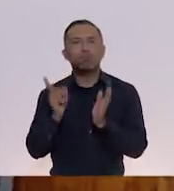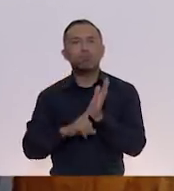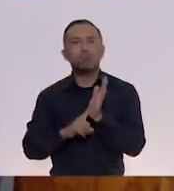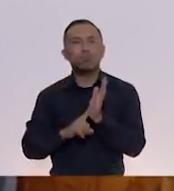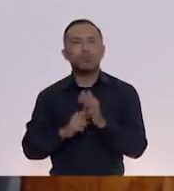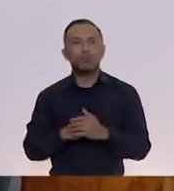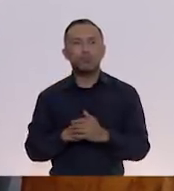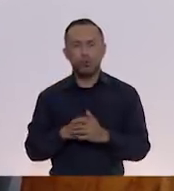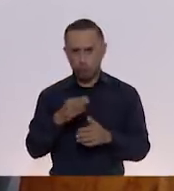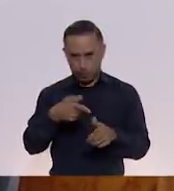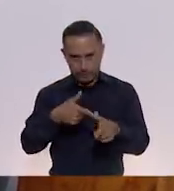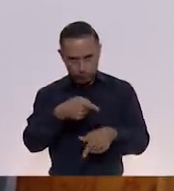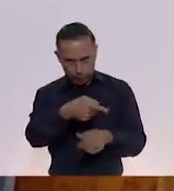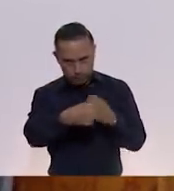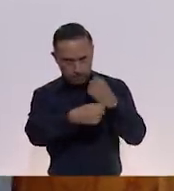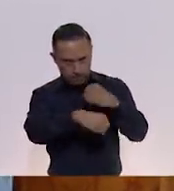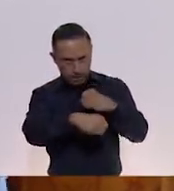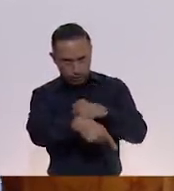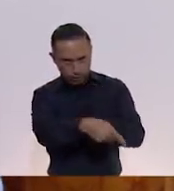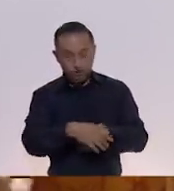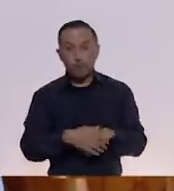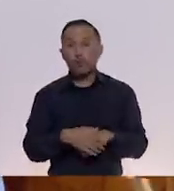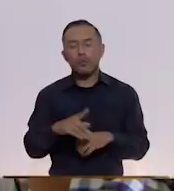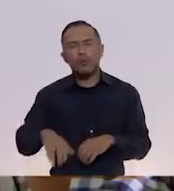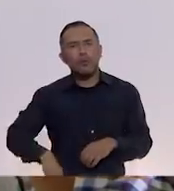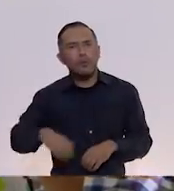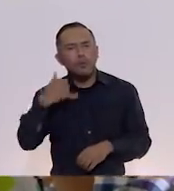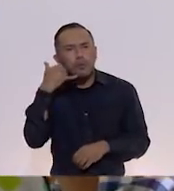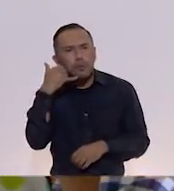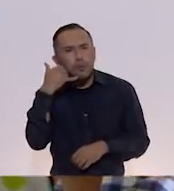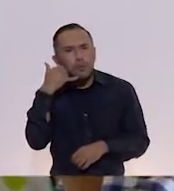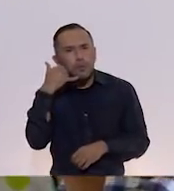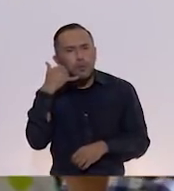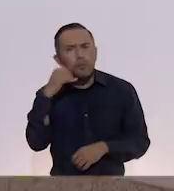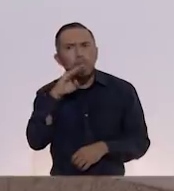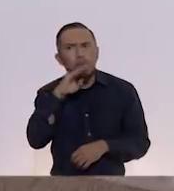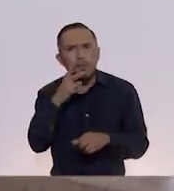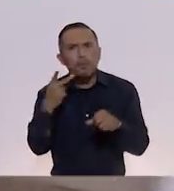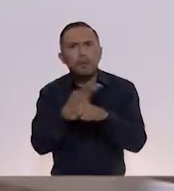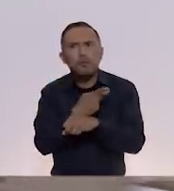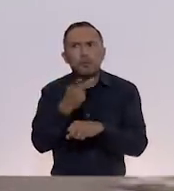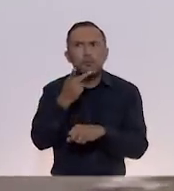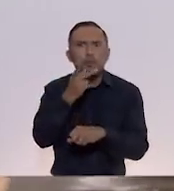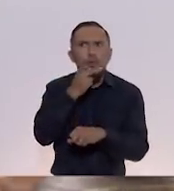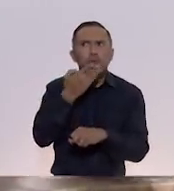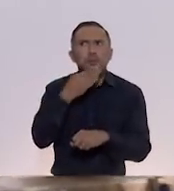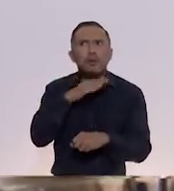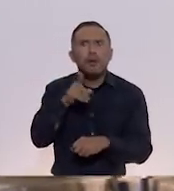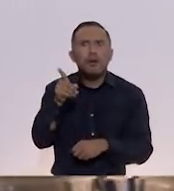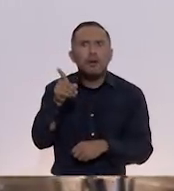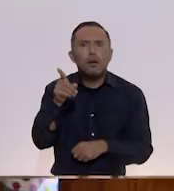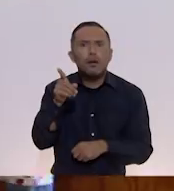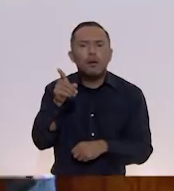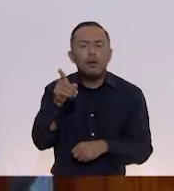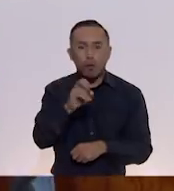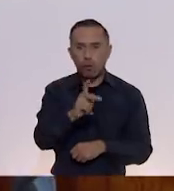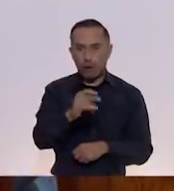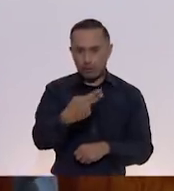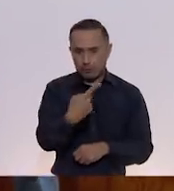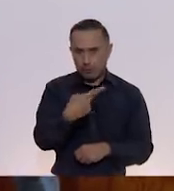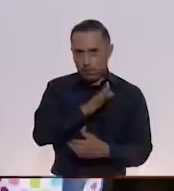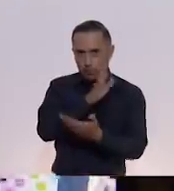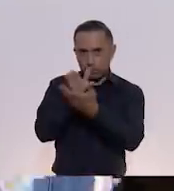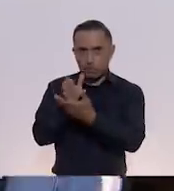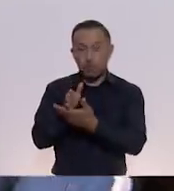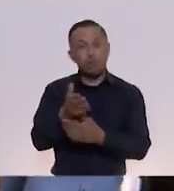Síguele tú barriendo, ¿eh? Bueno, ¿qué pasó, ma? ¿Cómo está mi papá? Ok, vamos para allá.